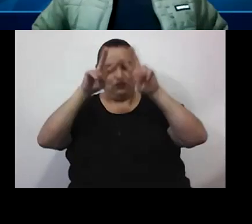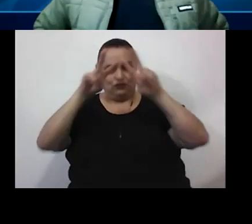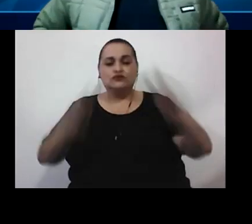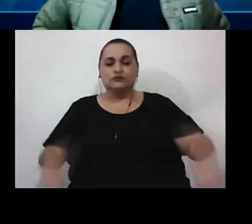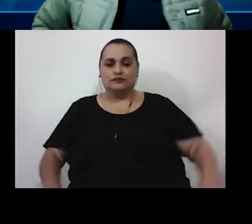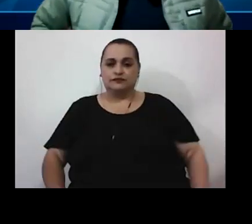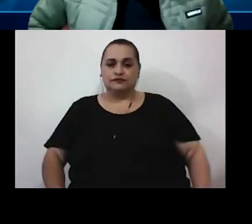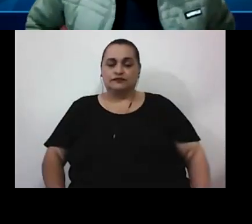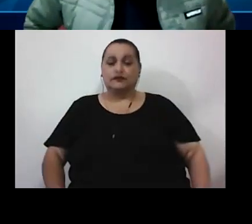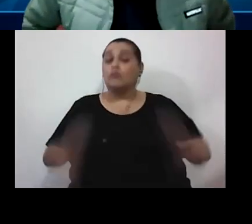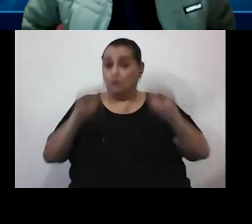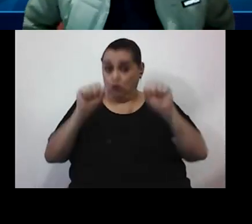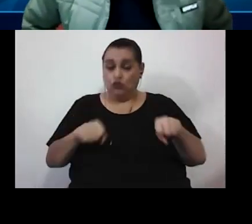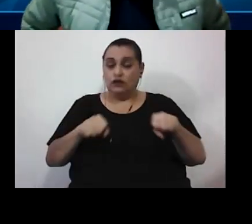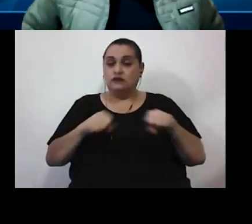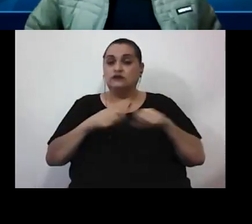Por tanto,